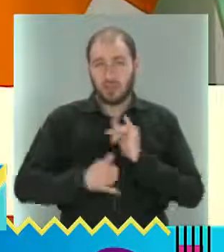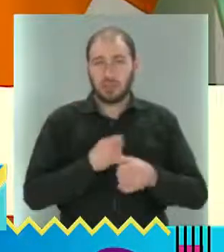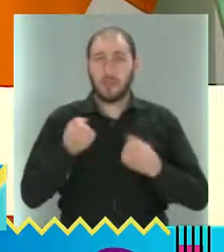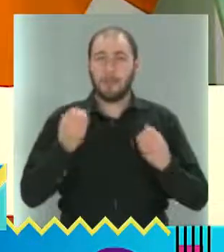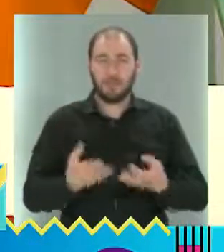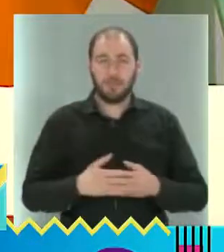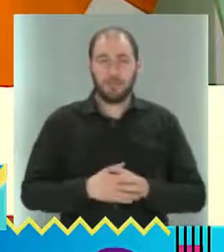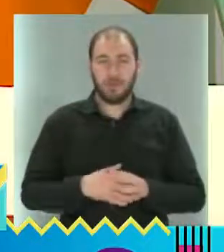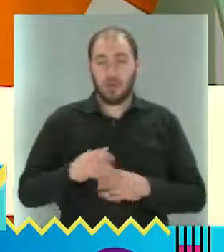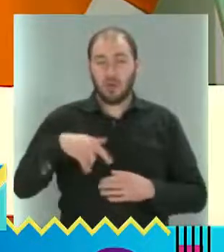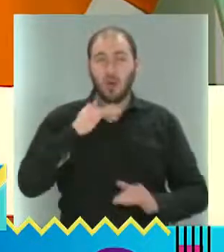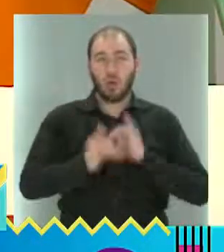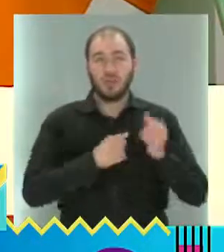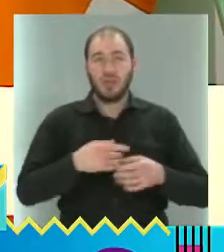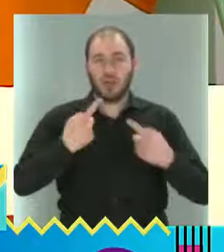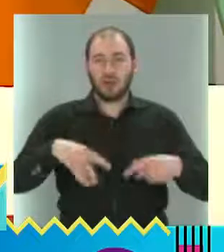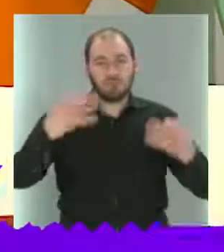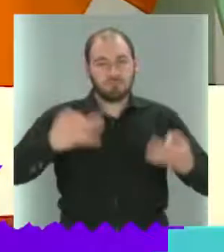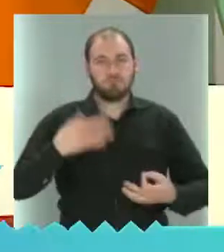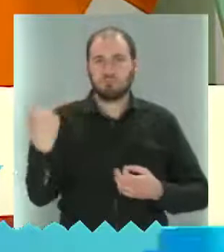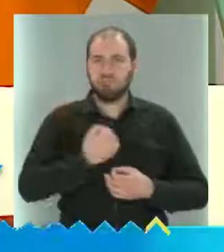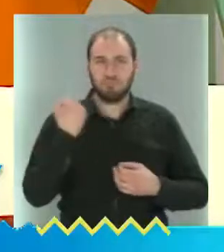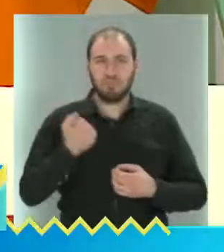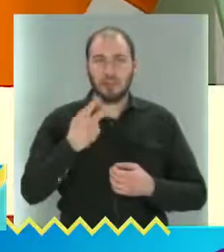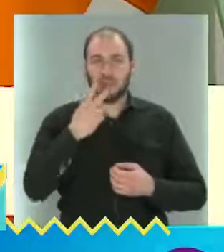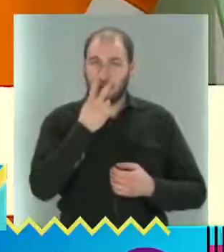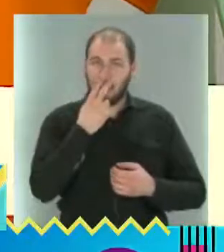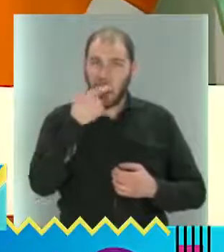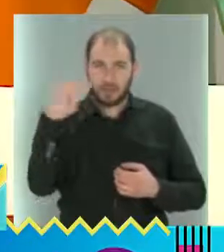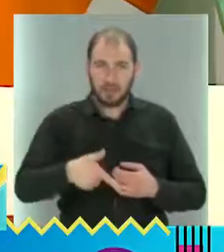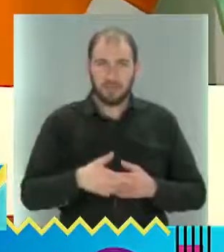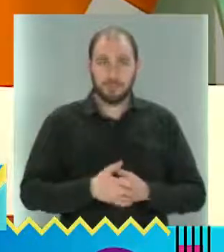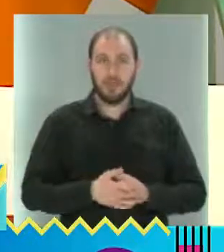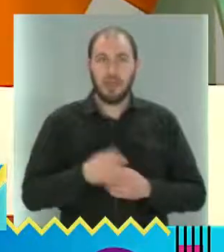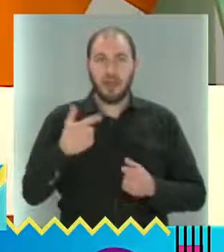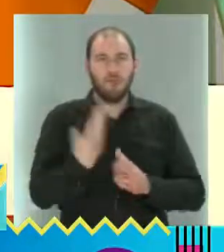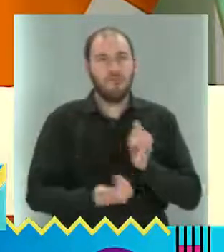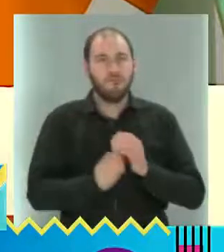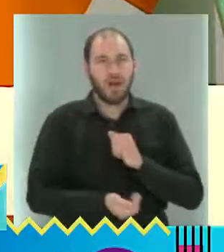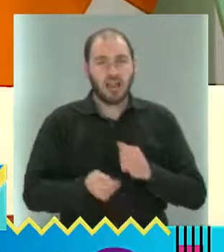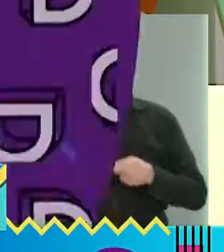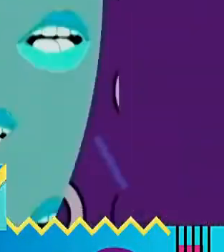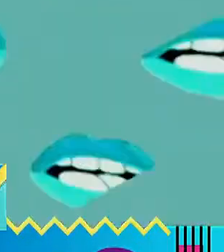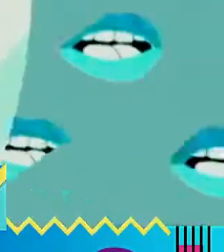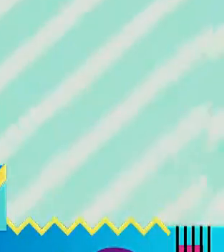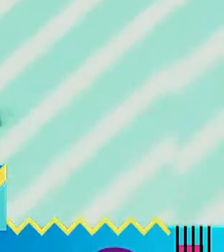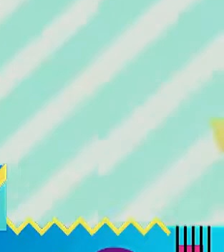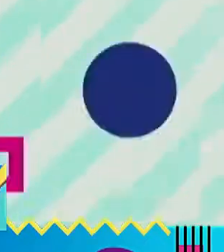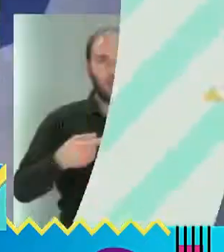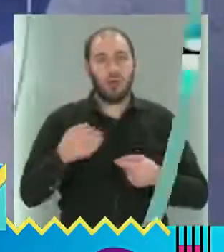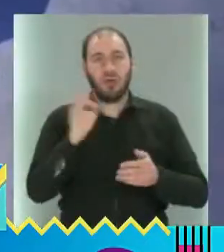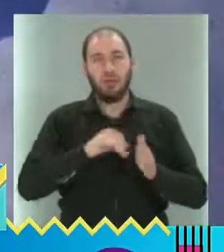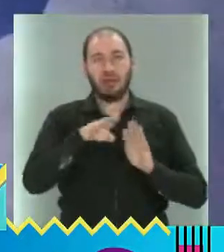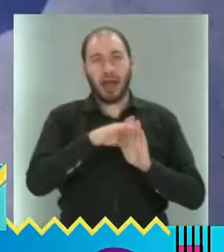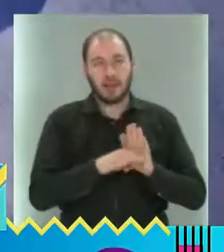en cuenta que estamos hablando de un bien tan importante como es el combustible. Ante estas fallas en el mercado o estas